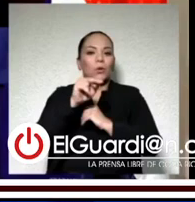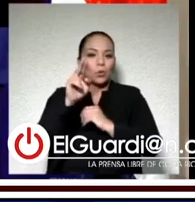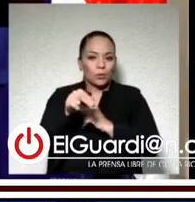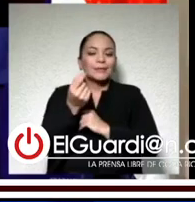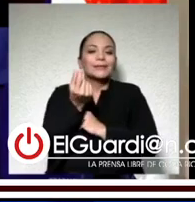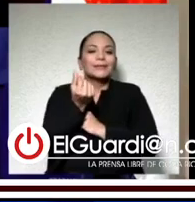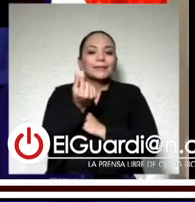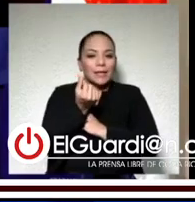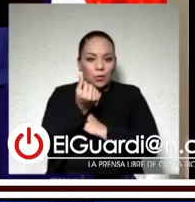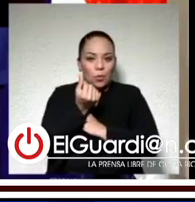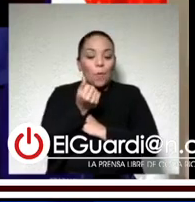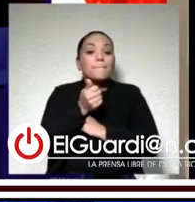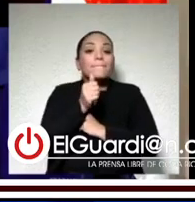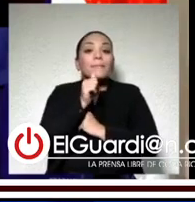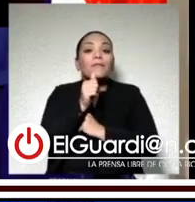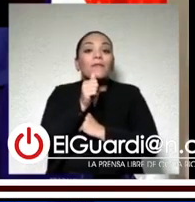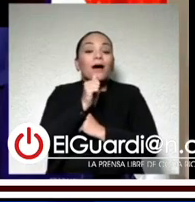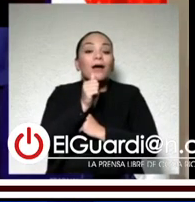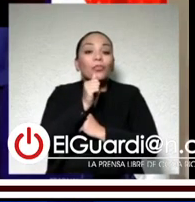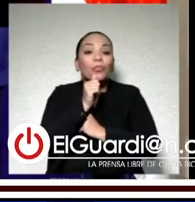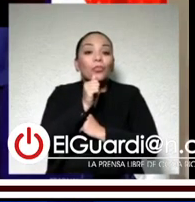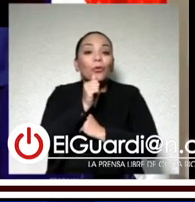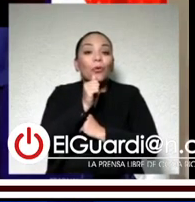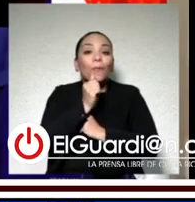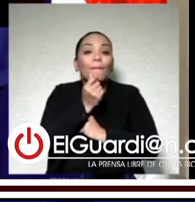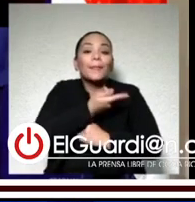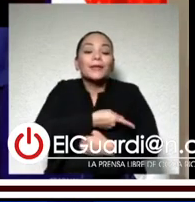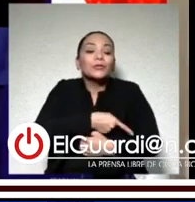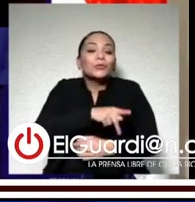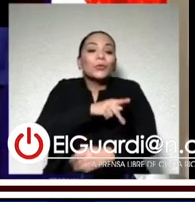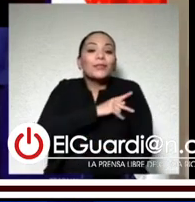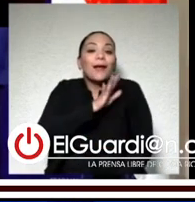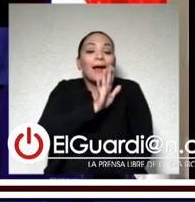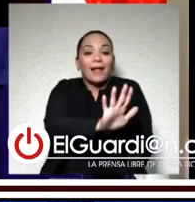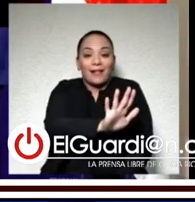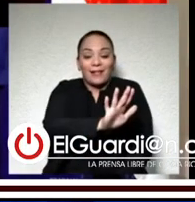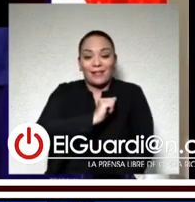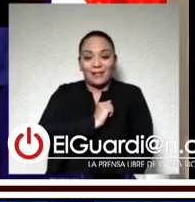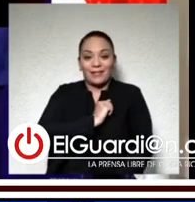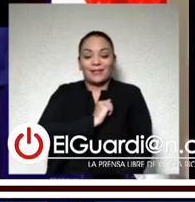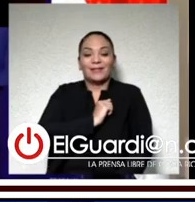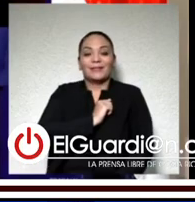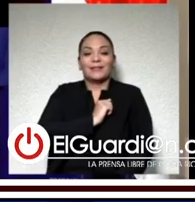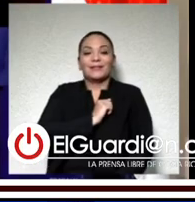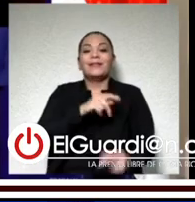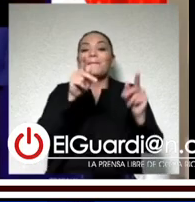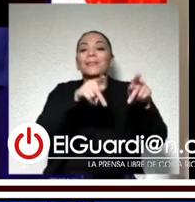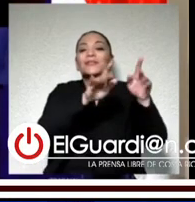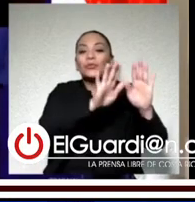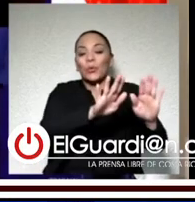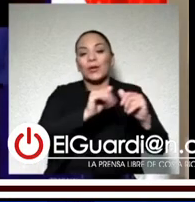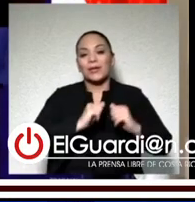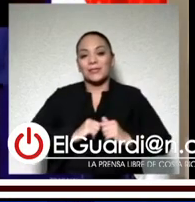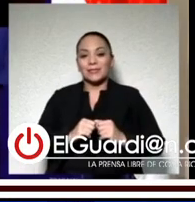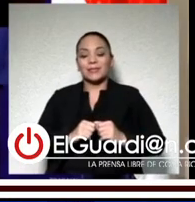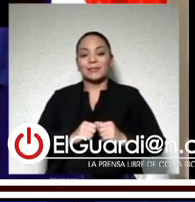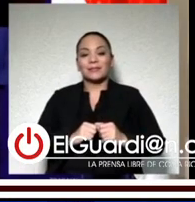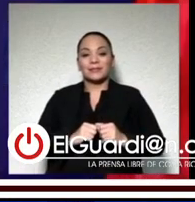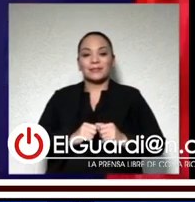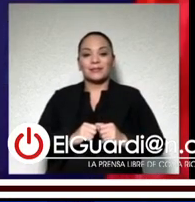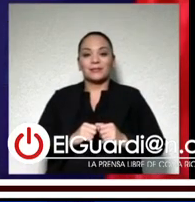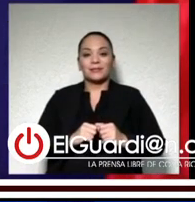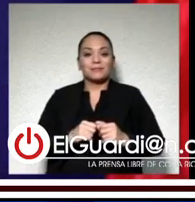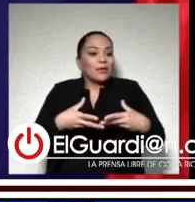dinero privado, particular, de personas que así los